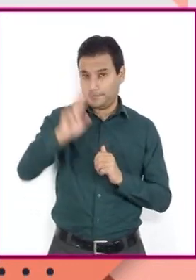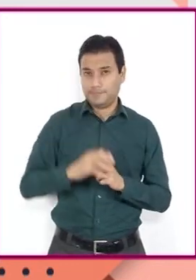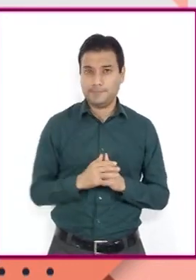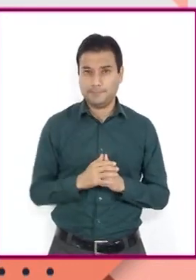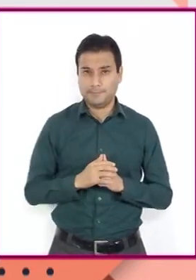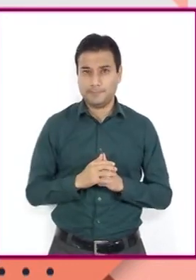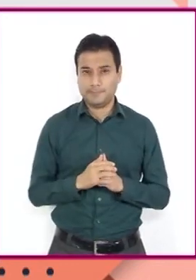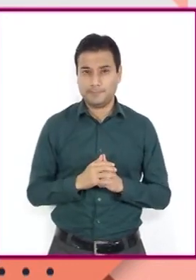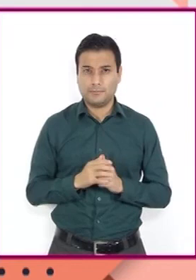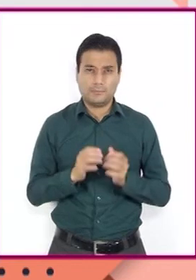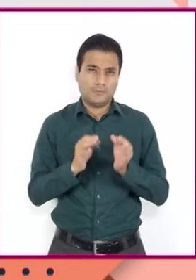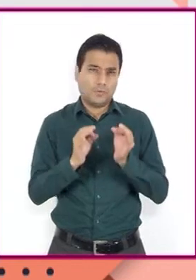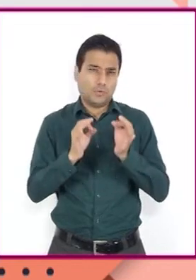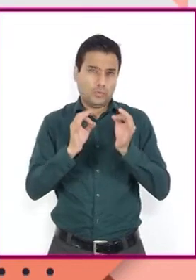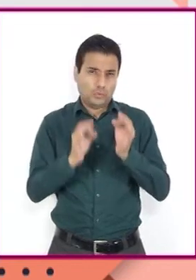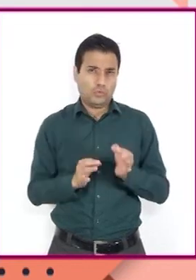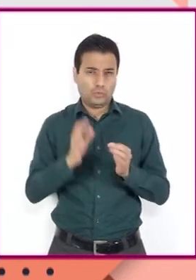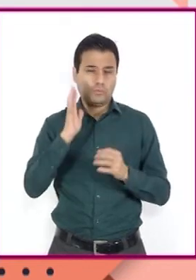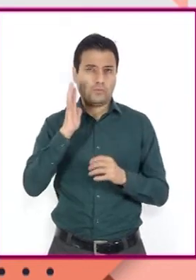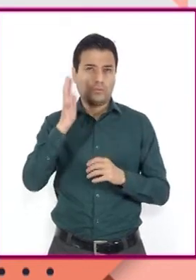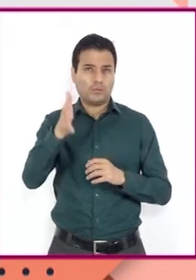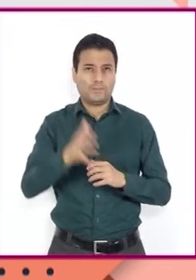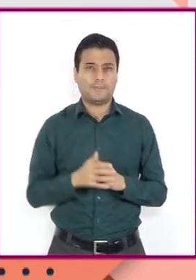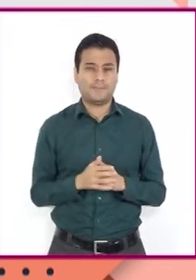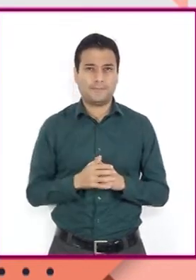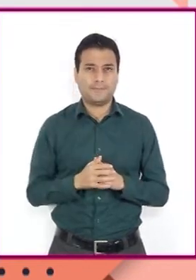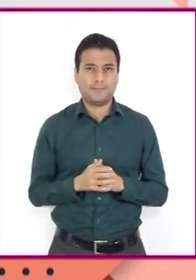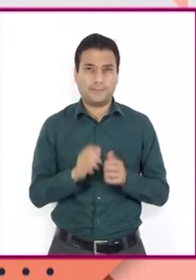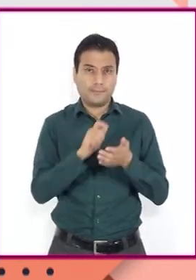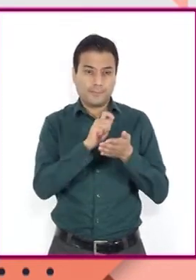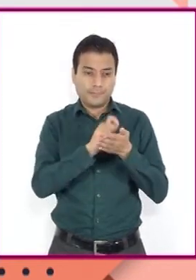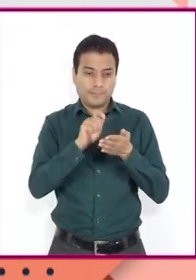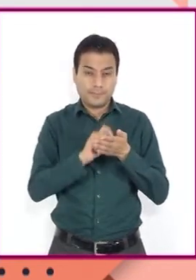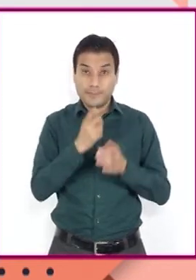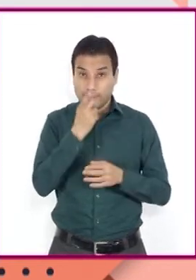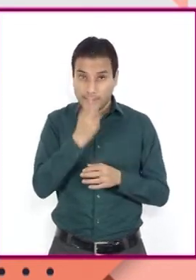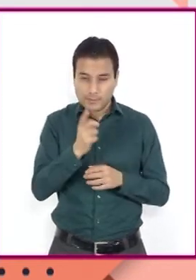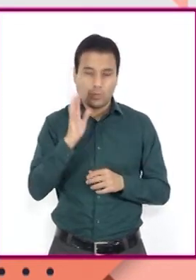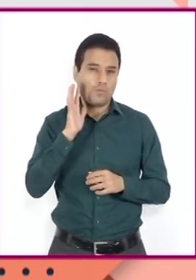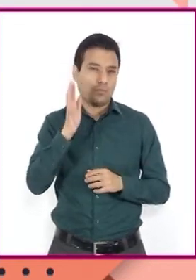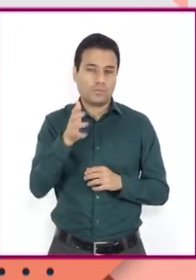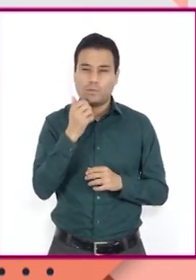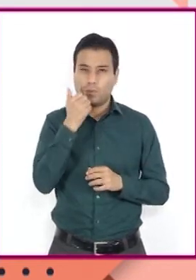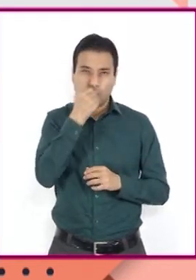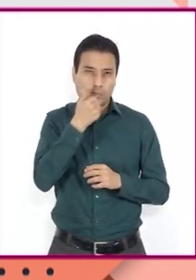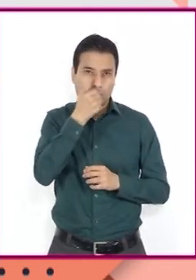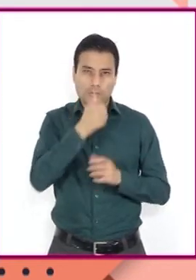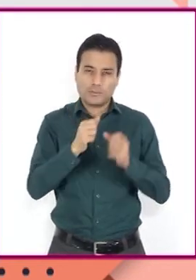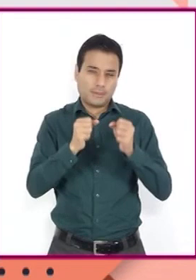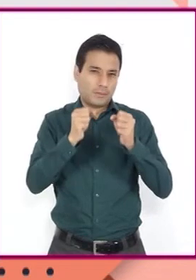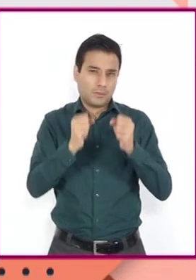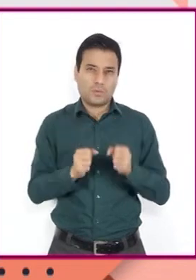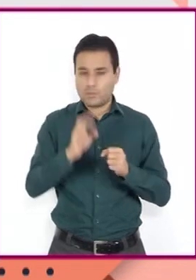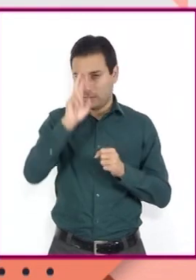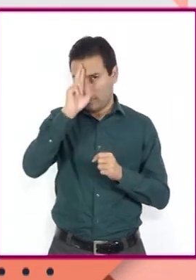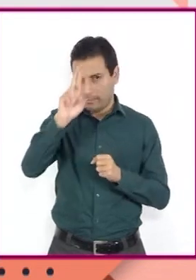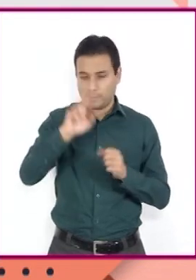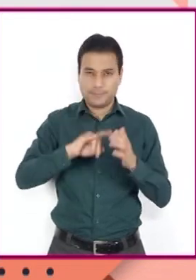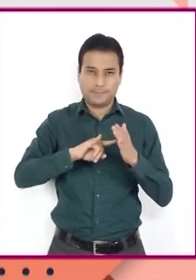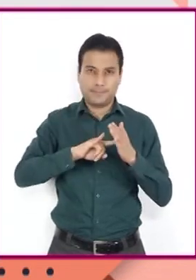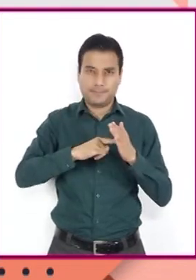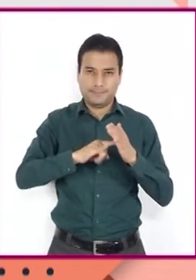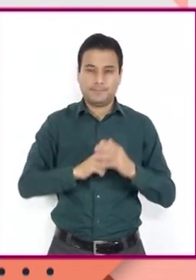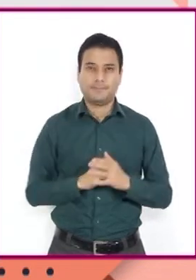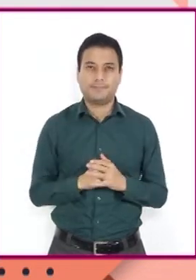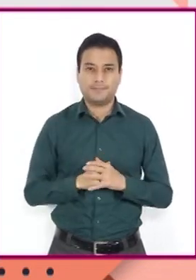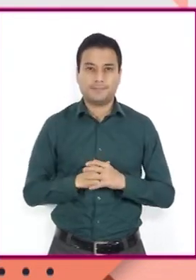se encuentra en futuro, y la redacción da por hecho que se efectuará la acción y el alumno respetará el horario designado.